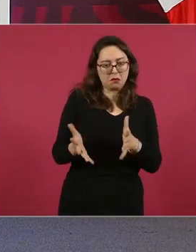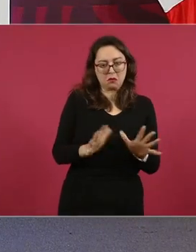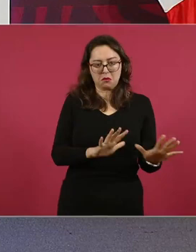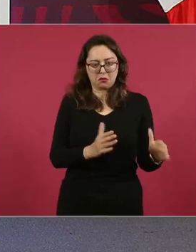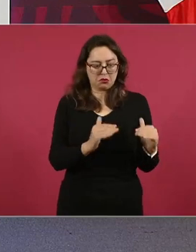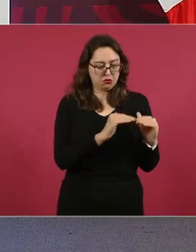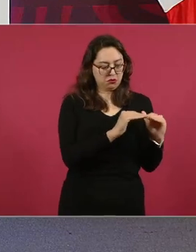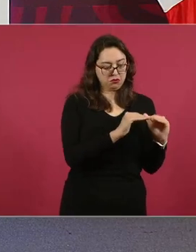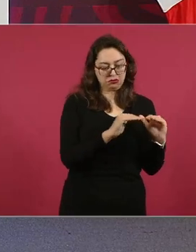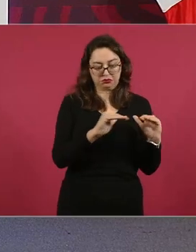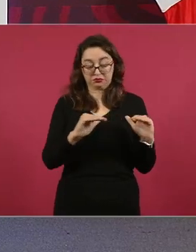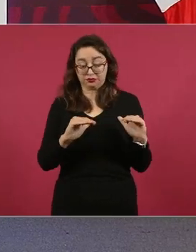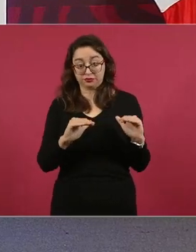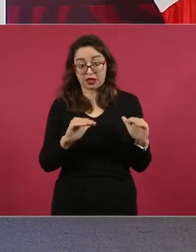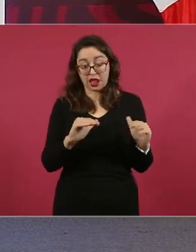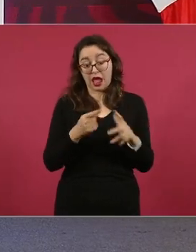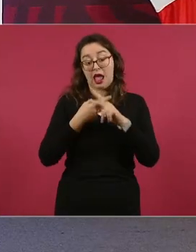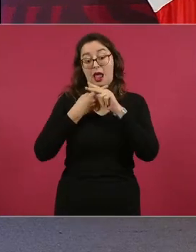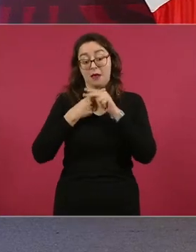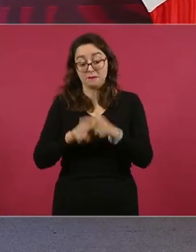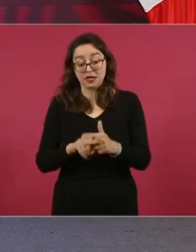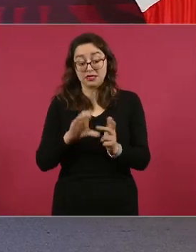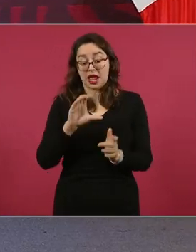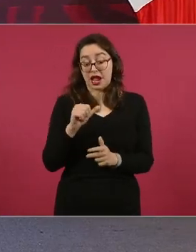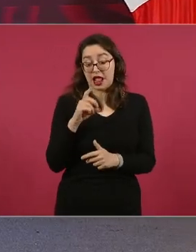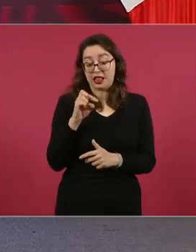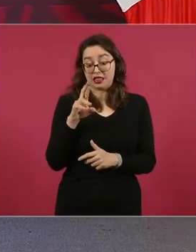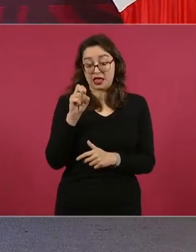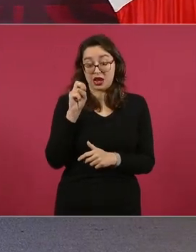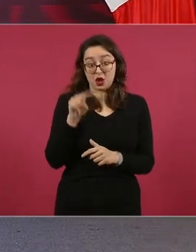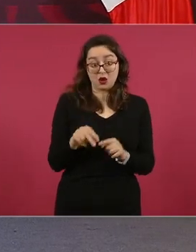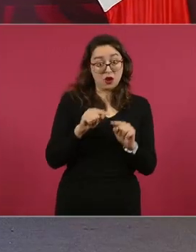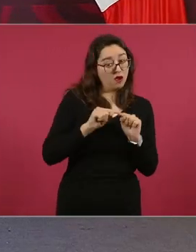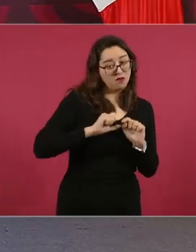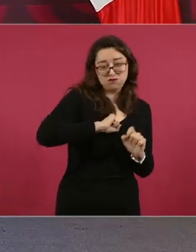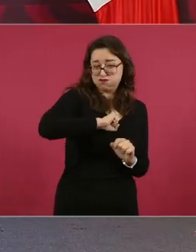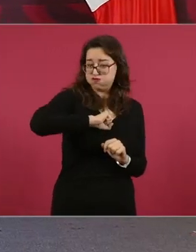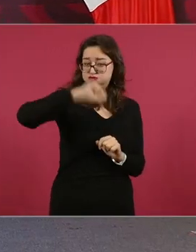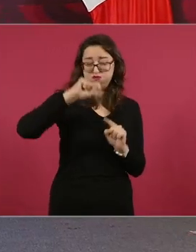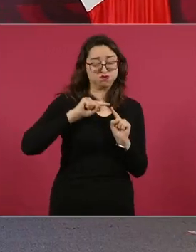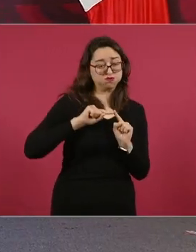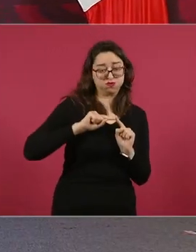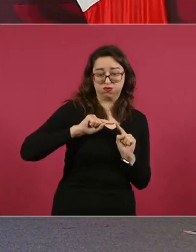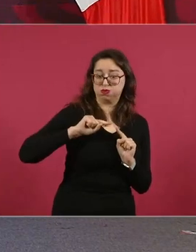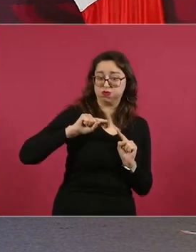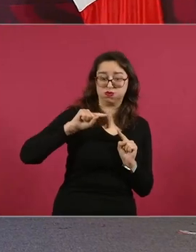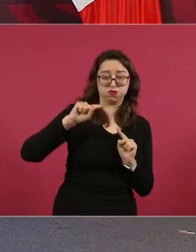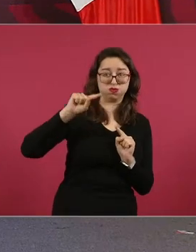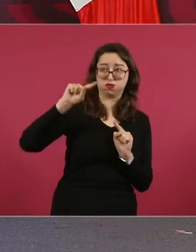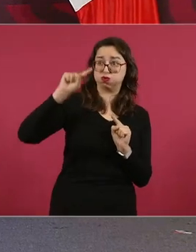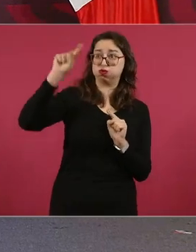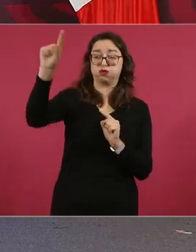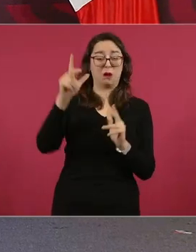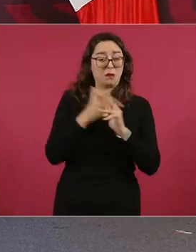Aquí declara la guerra Calderón. Mira los 3 últimos años de Calderón. en promedio